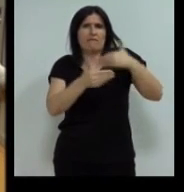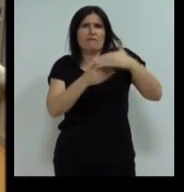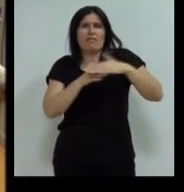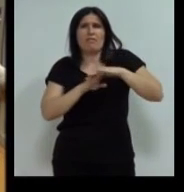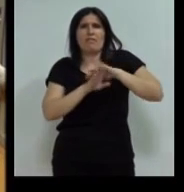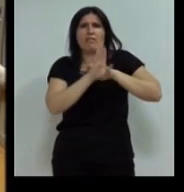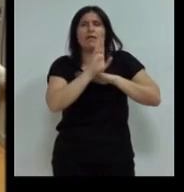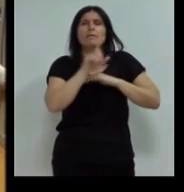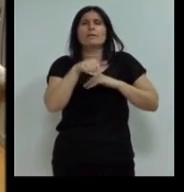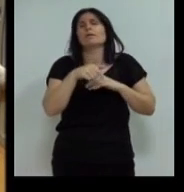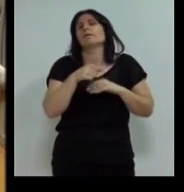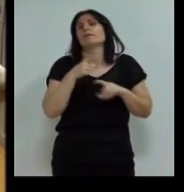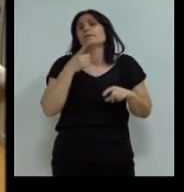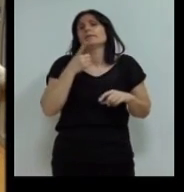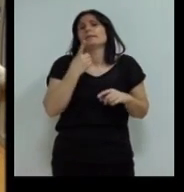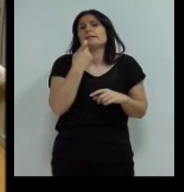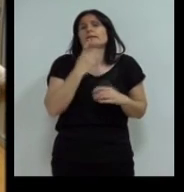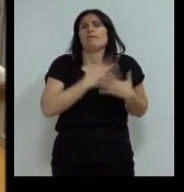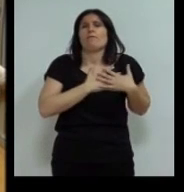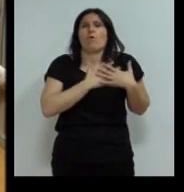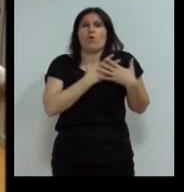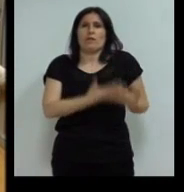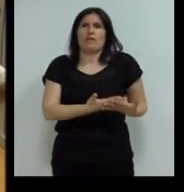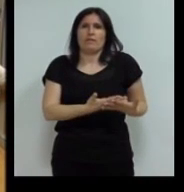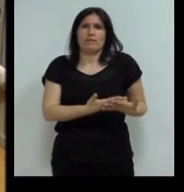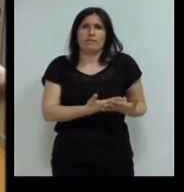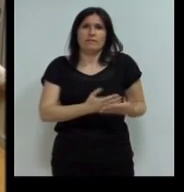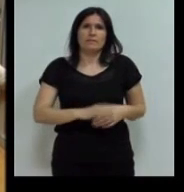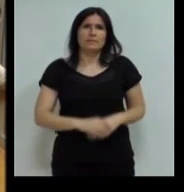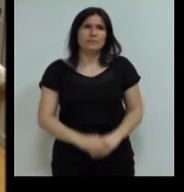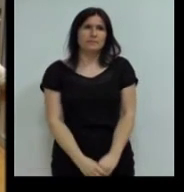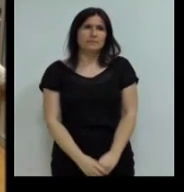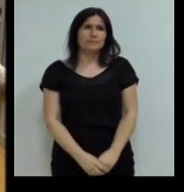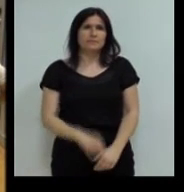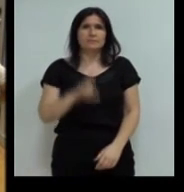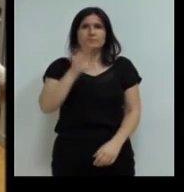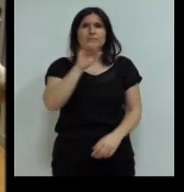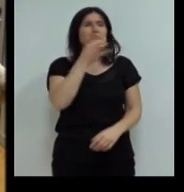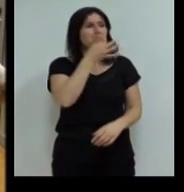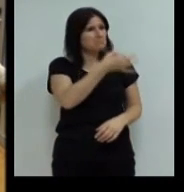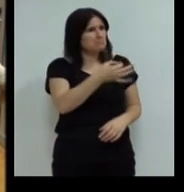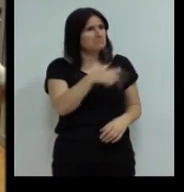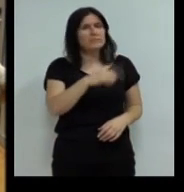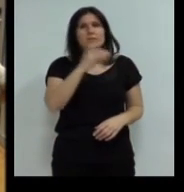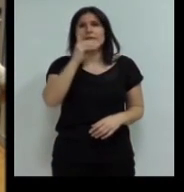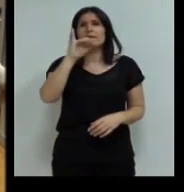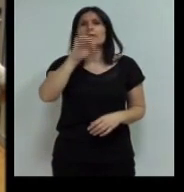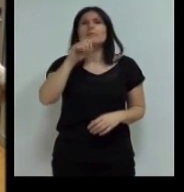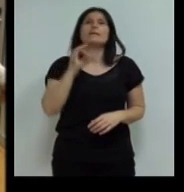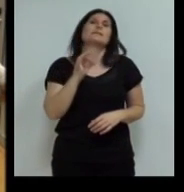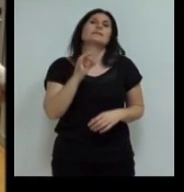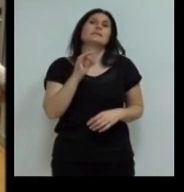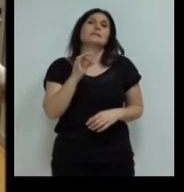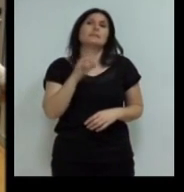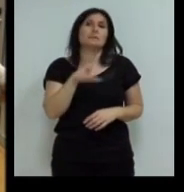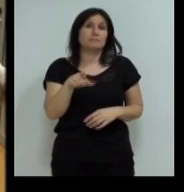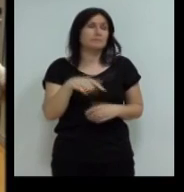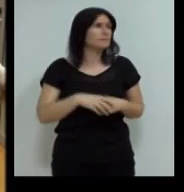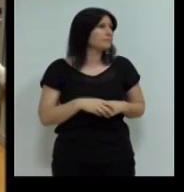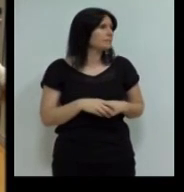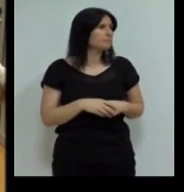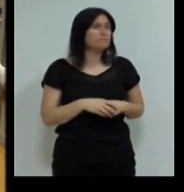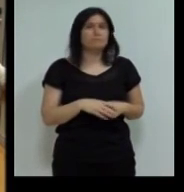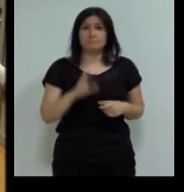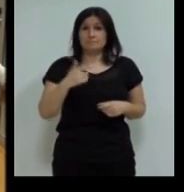cuestión de voluntad. Y es cuestión de voluntad. Perfecto. Bueno, Dimas, ya por seguir... Sí, por orden.